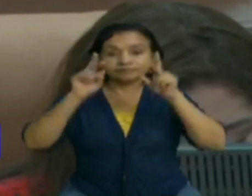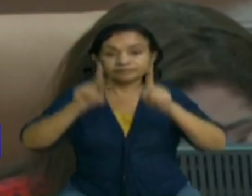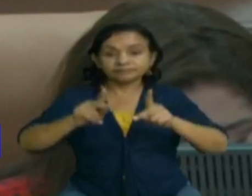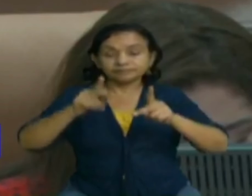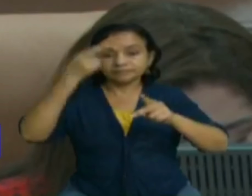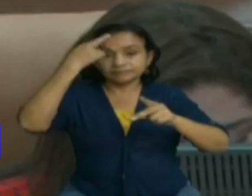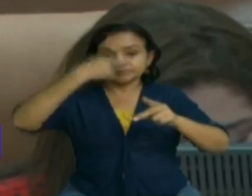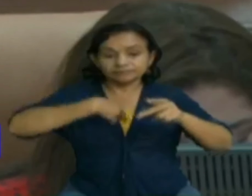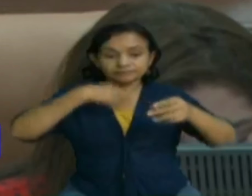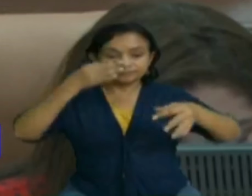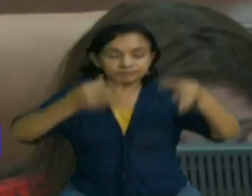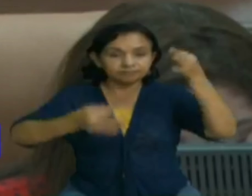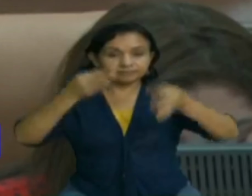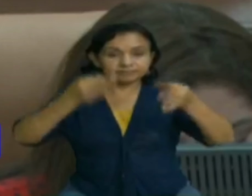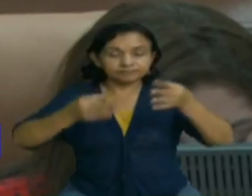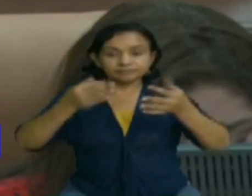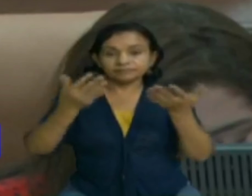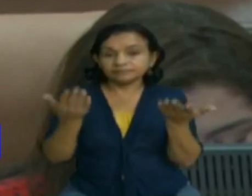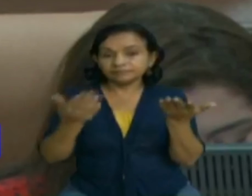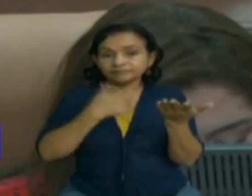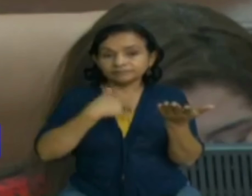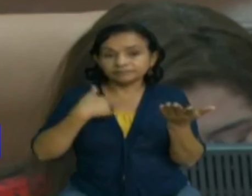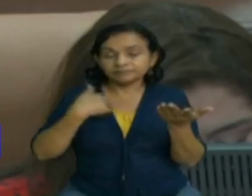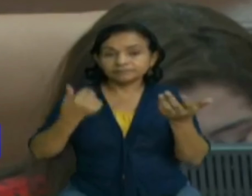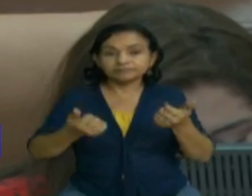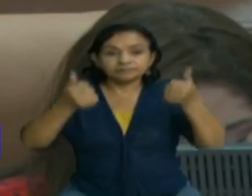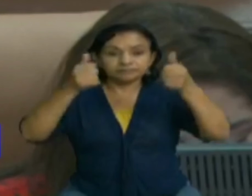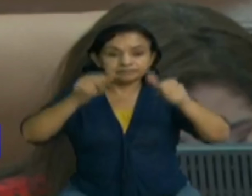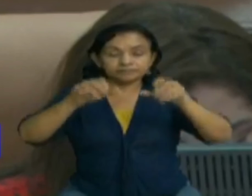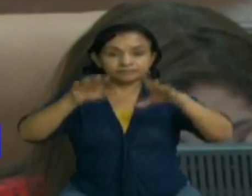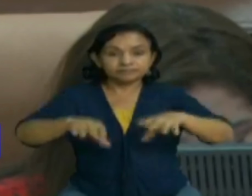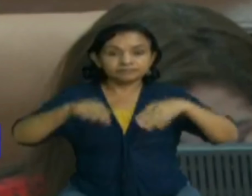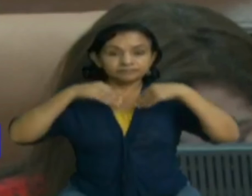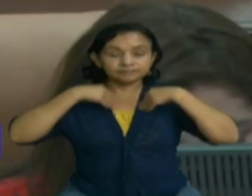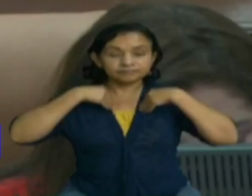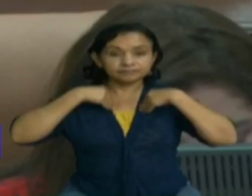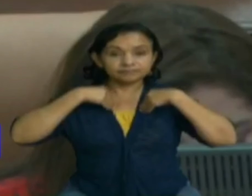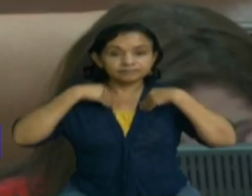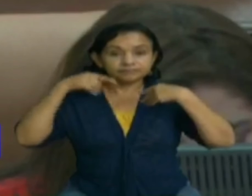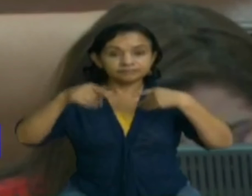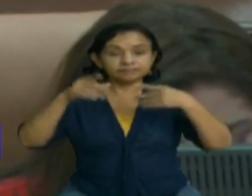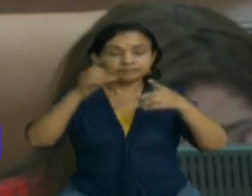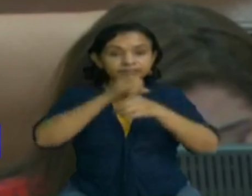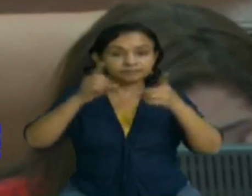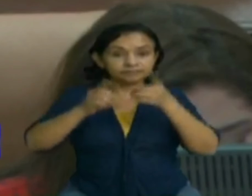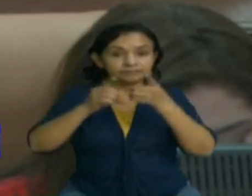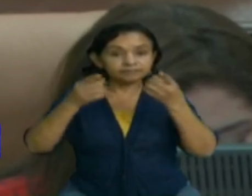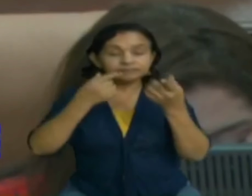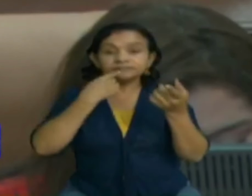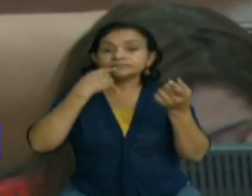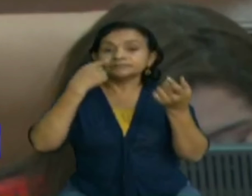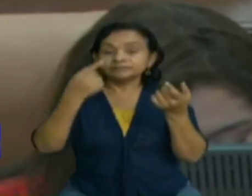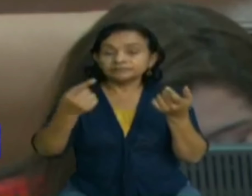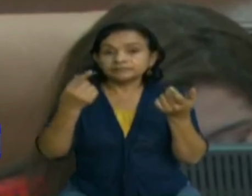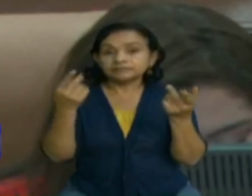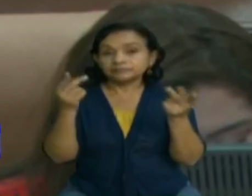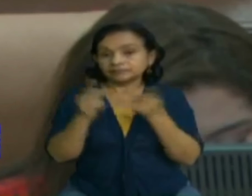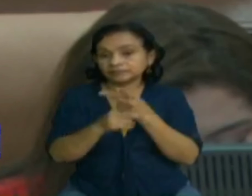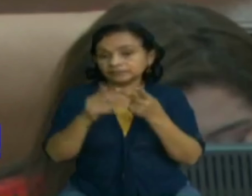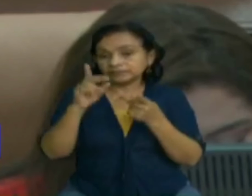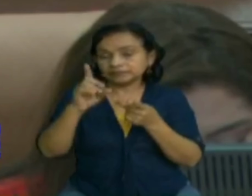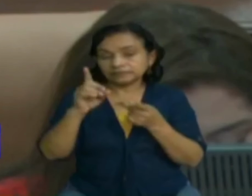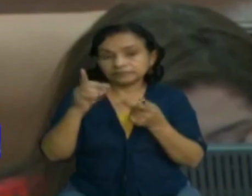judicial tomará la consideración de aprobar esta audiencia de garantías considerando la gravedad del hecho,